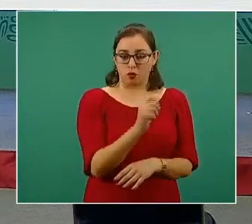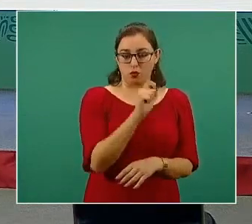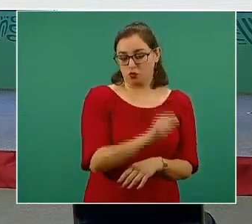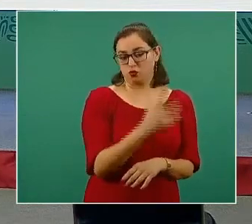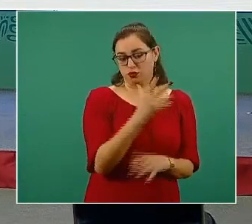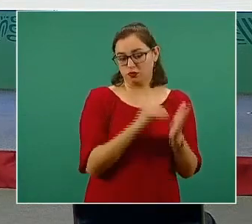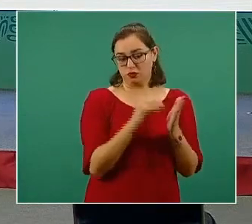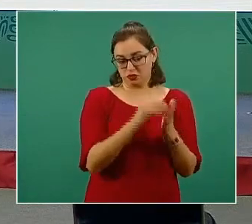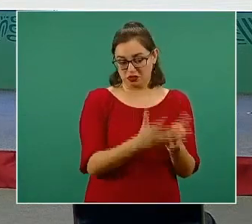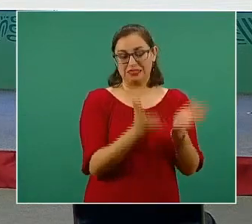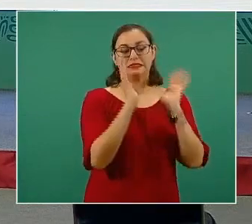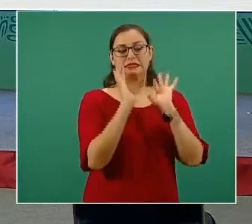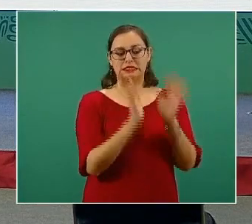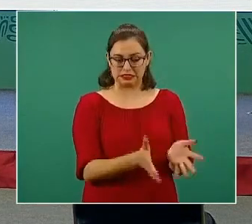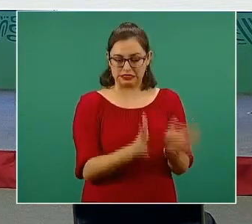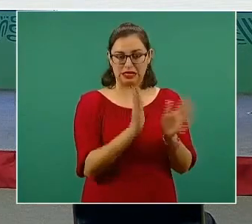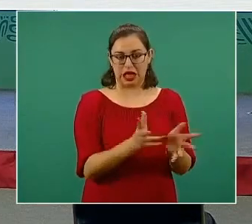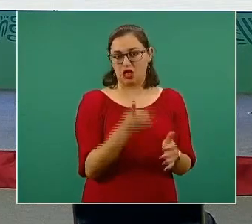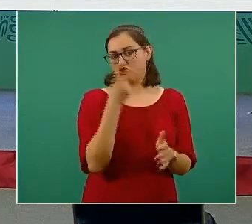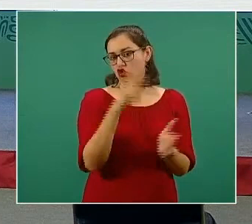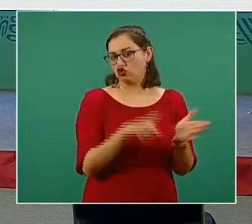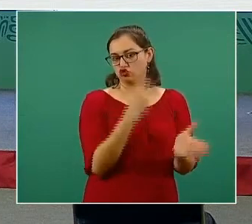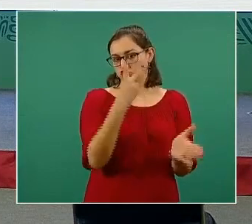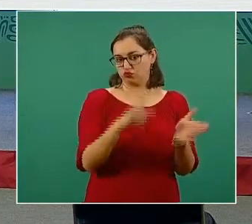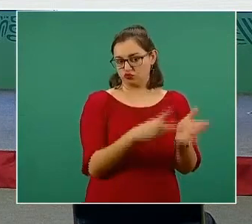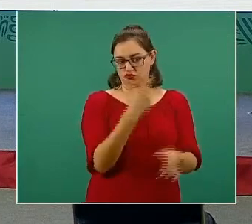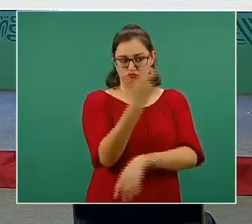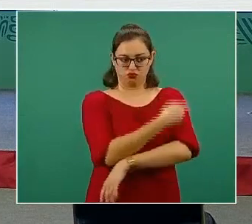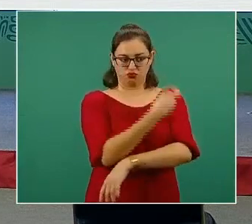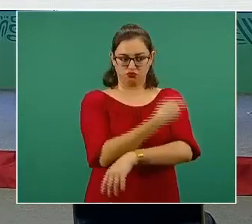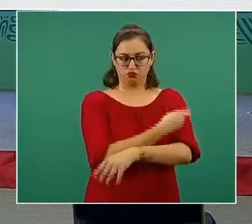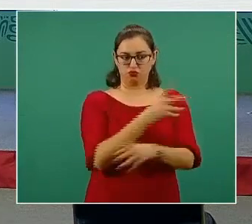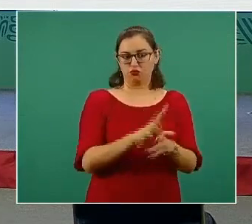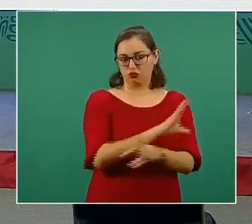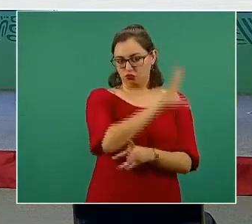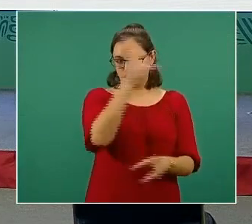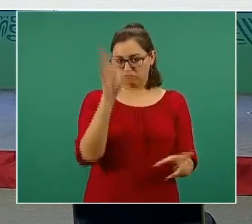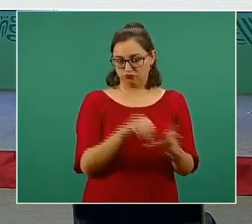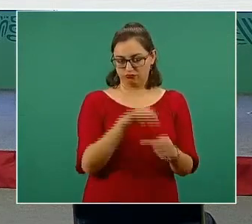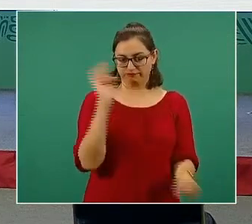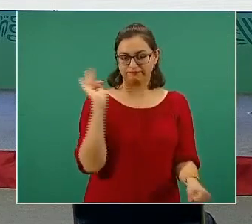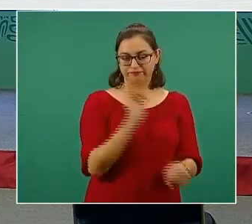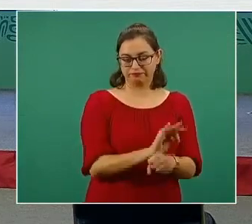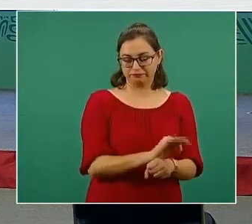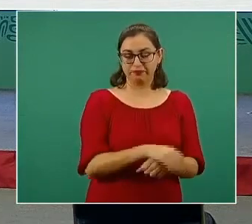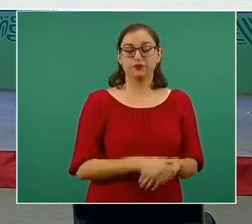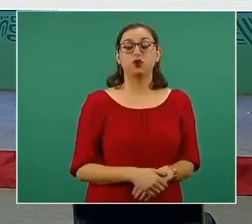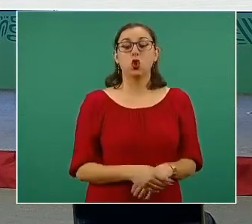de personas que ya están con su protección total gracias a la vacunación.